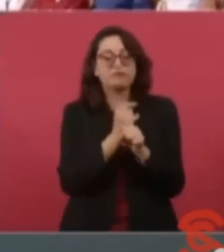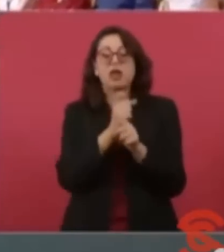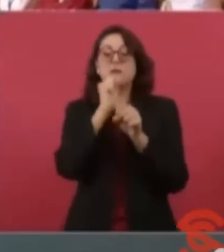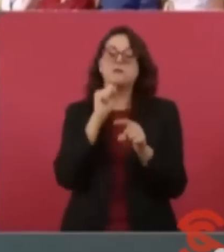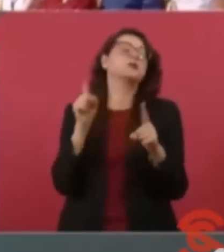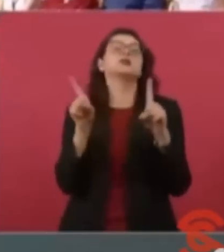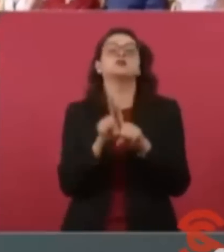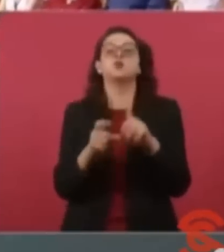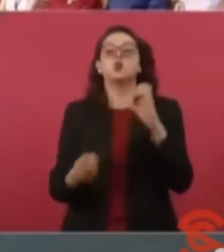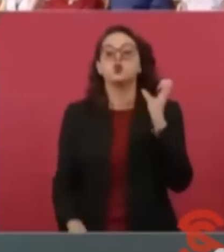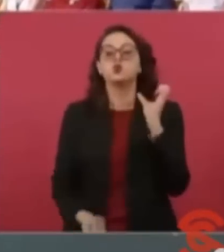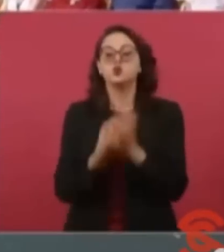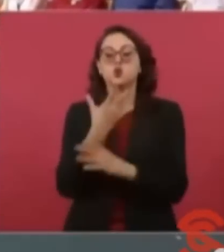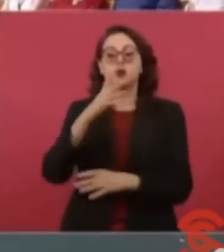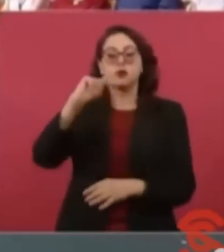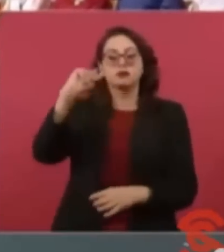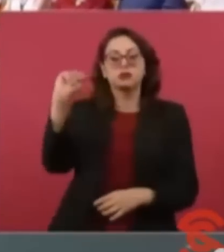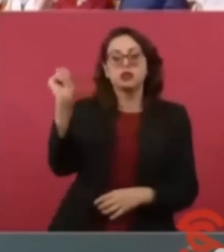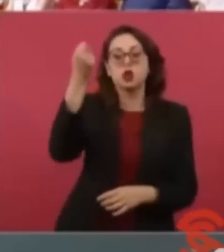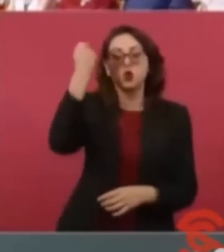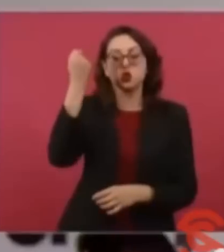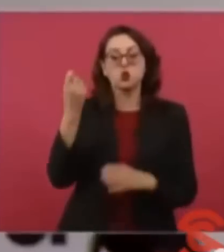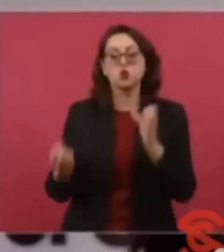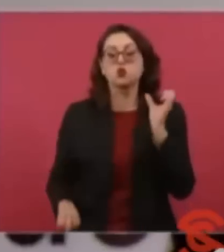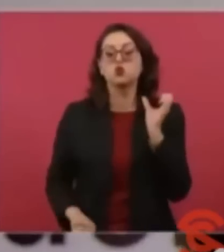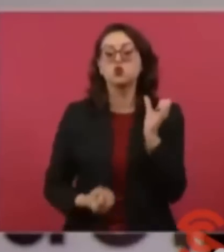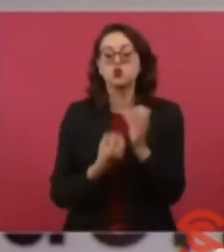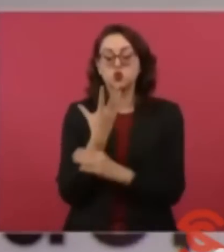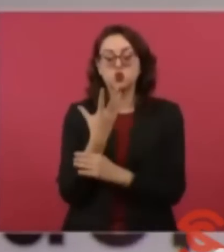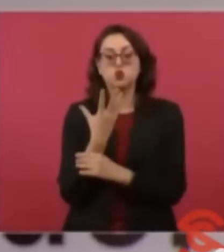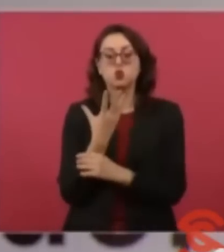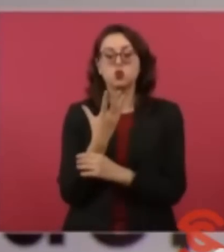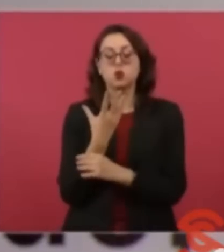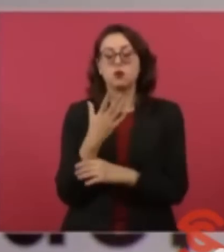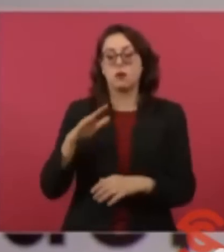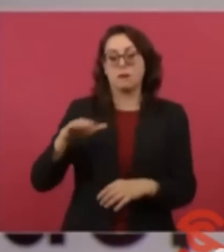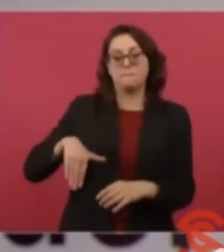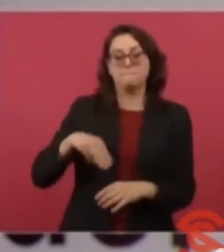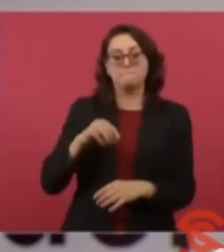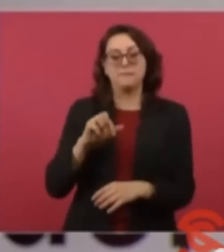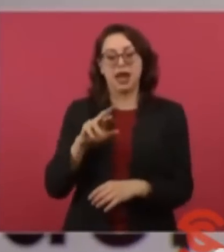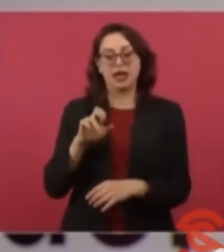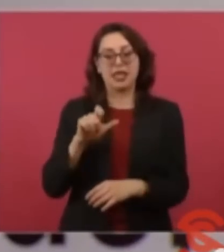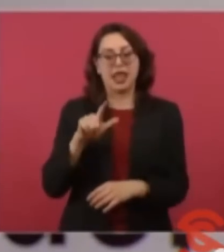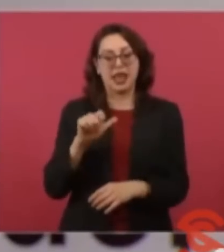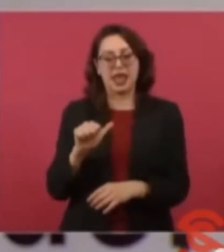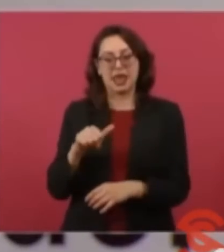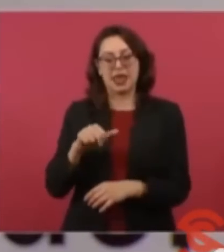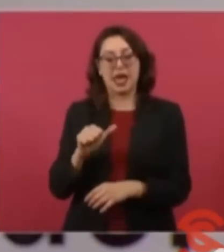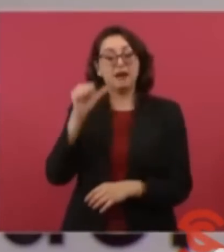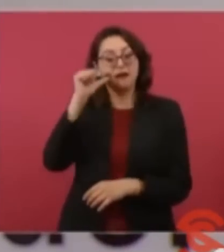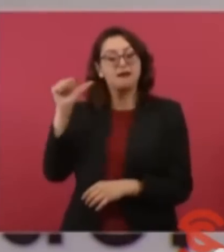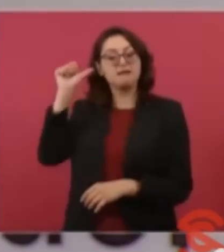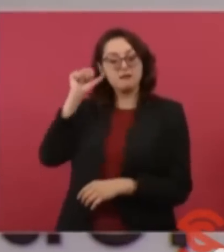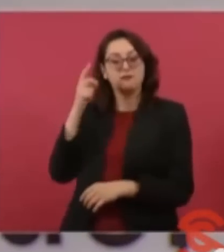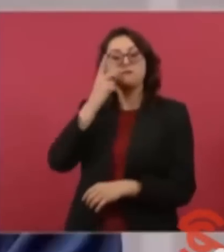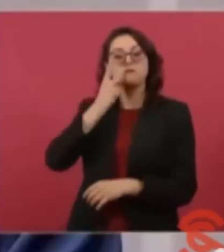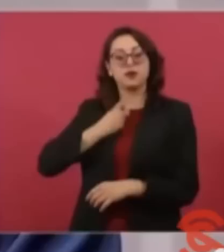Me decía María Elena Gómez Bulla, me decía ayer